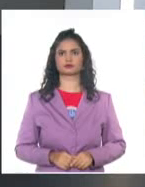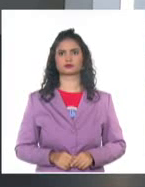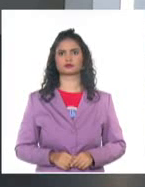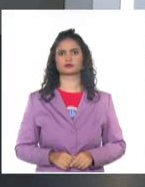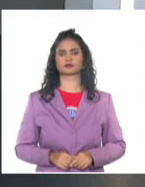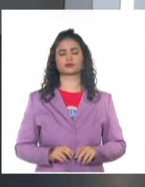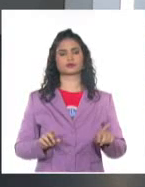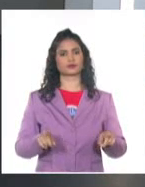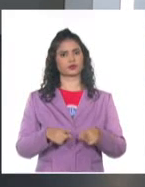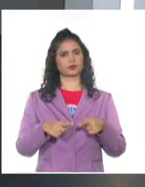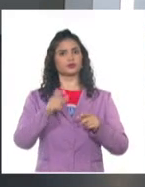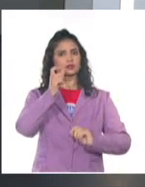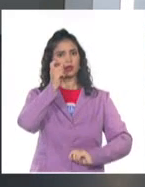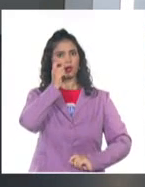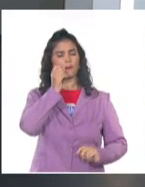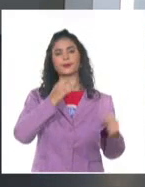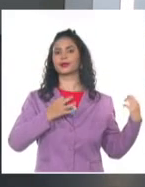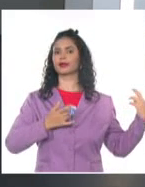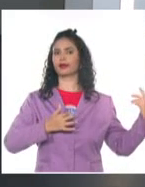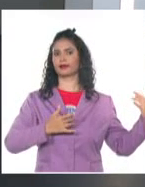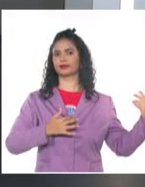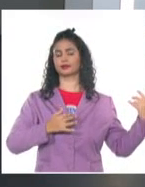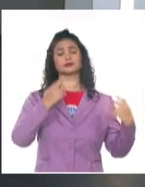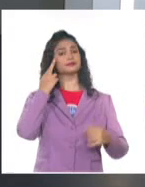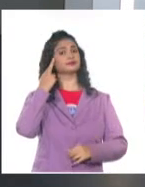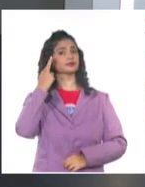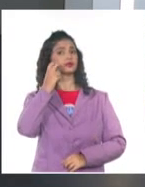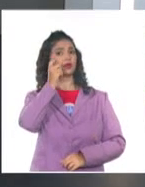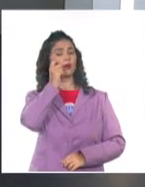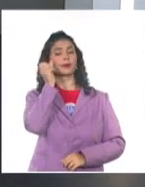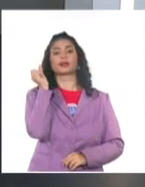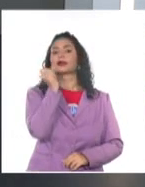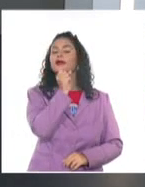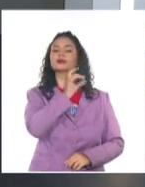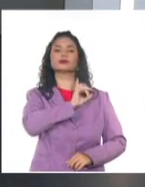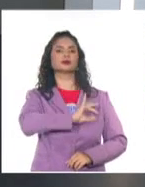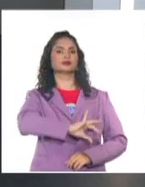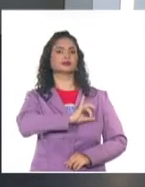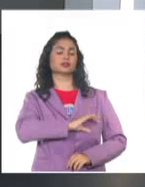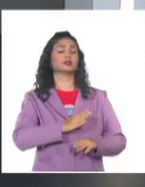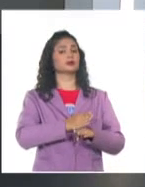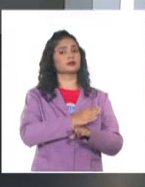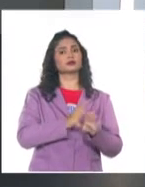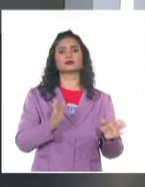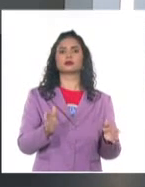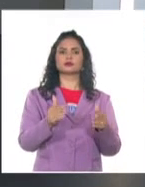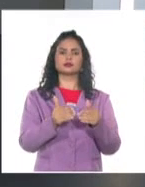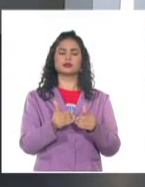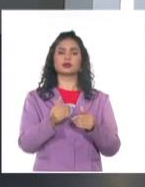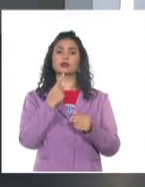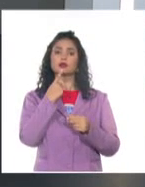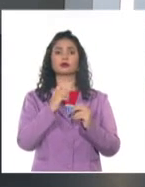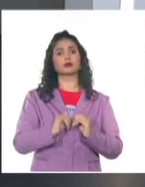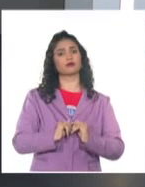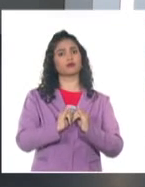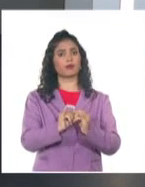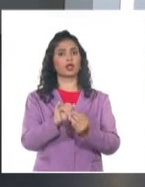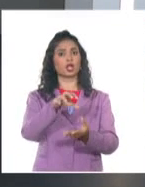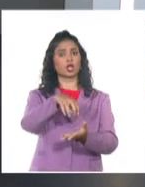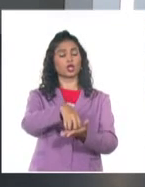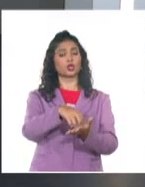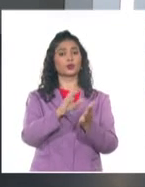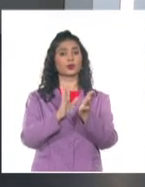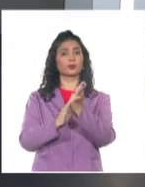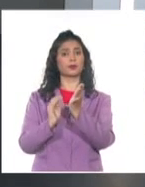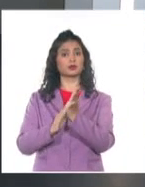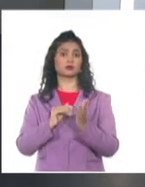El recuerdo también desde nuestro espacio al cantautor chileno Víctor Jara. Y antes de despedirme, le informo que el espacio mensual coordinado por la